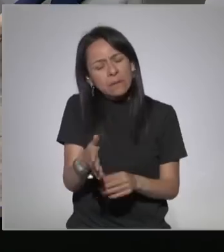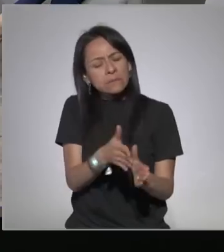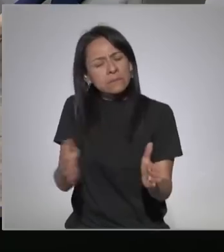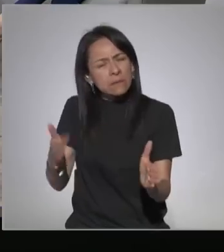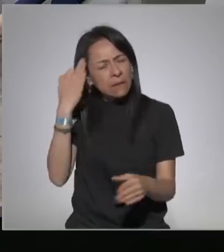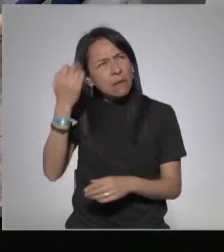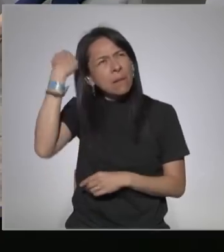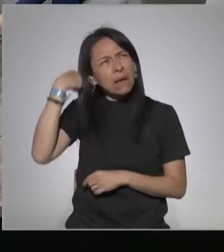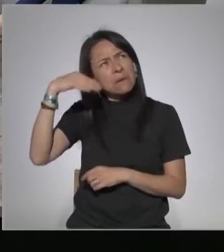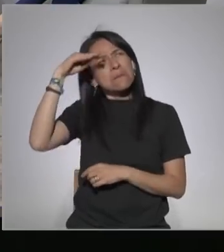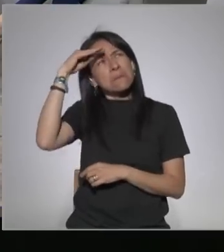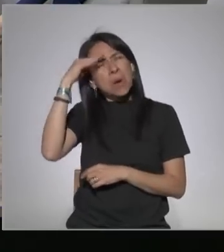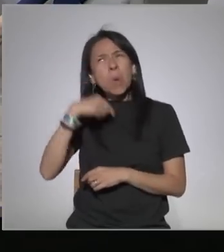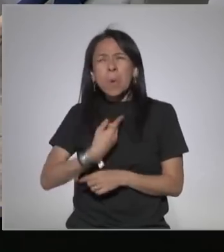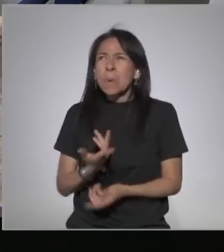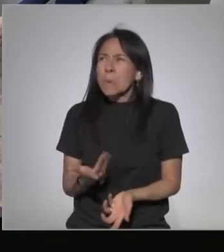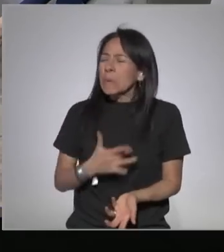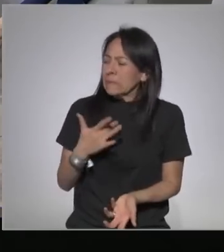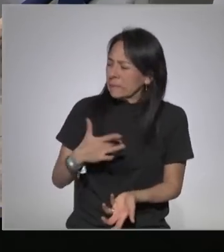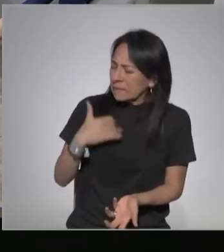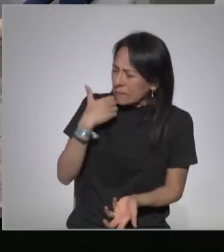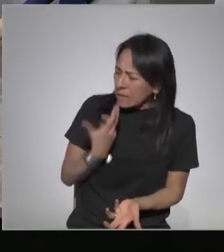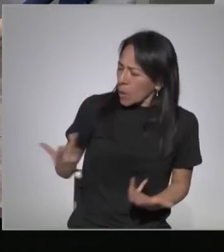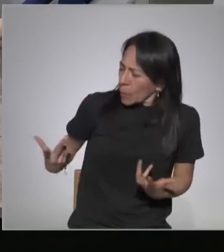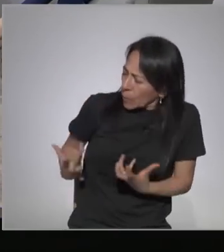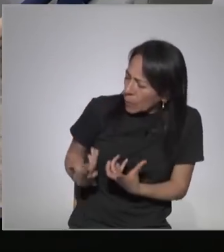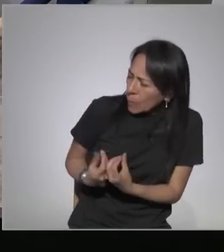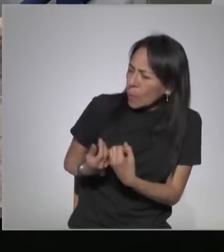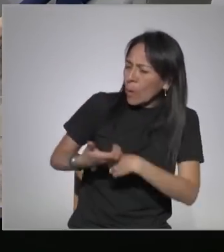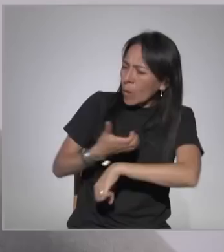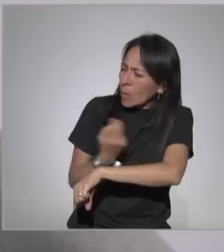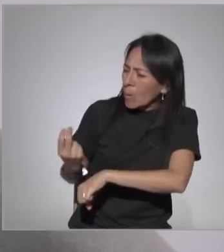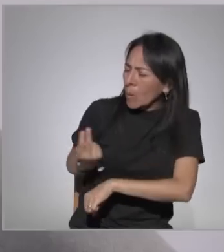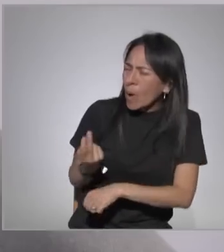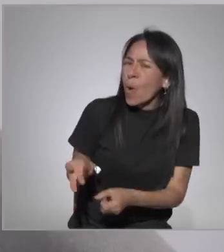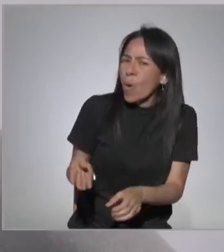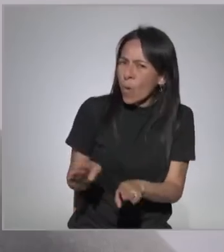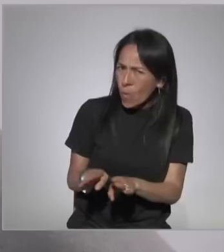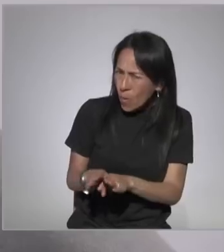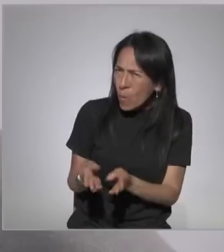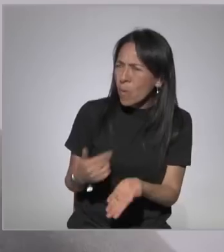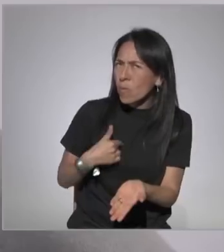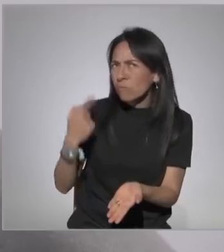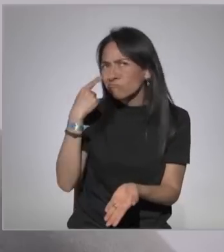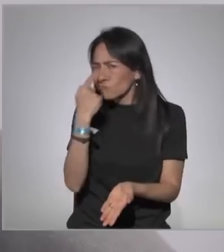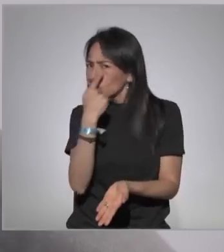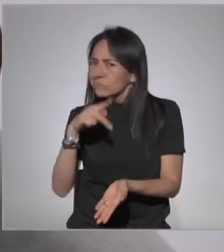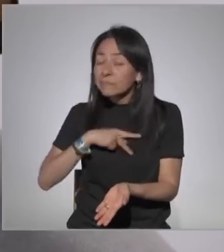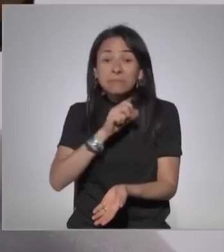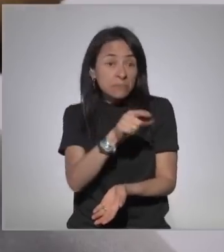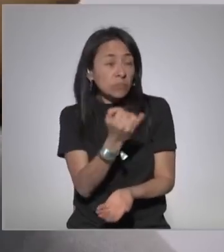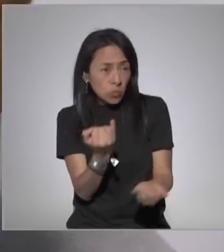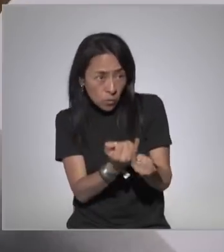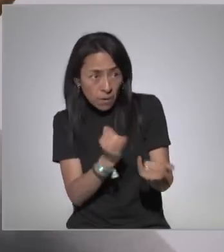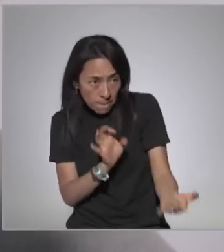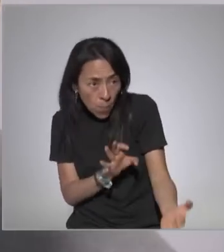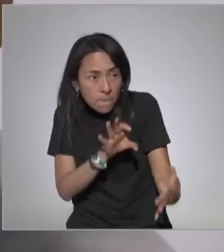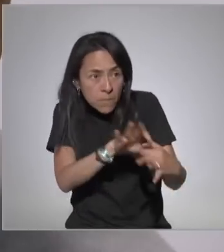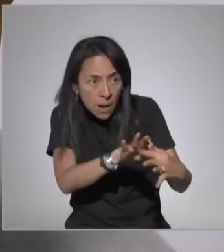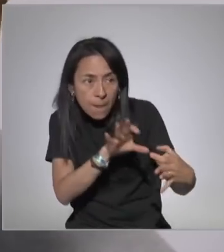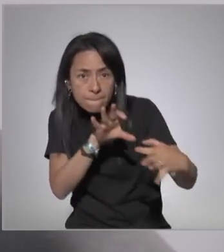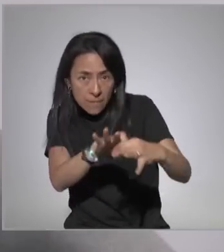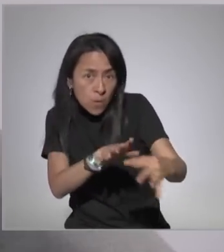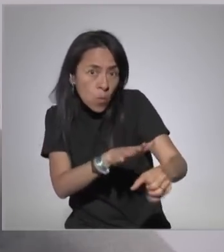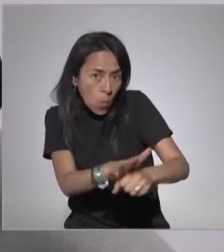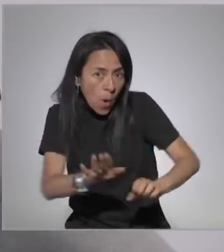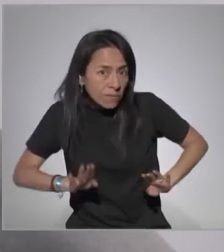tenemos y dónde lo vamos a desarrollar. ¿Y qué tipo de vínculos desarrollamos? ¿Y qué tipo de vínculos? Porque a lo mejor en la vida no nos fue muy